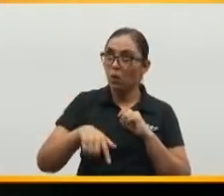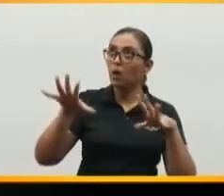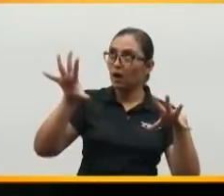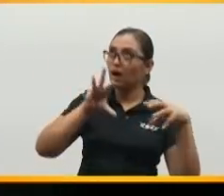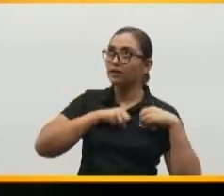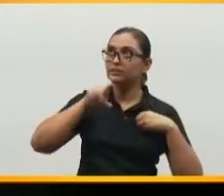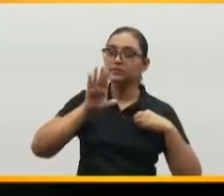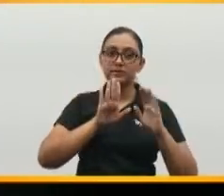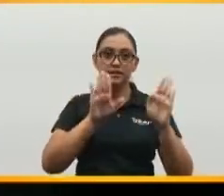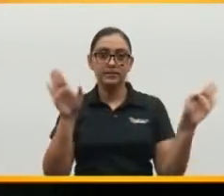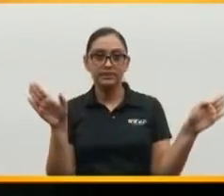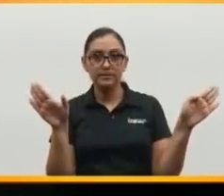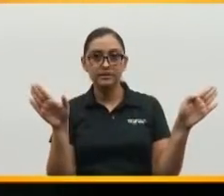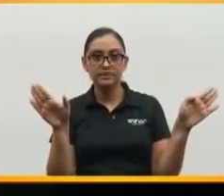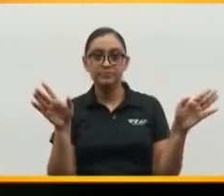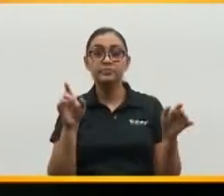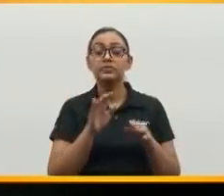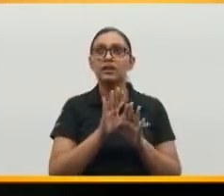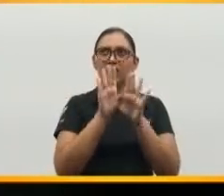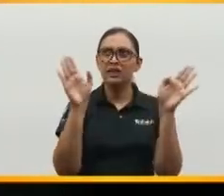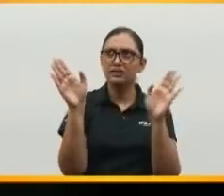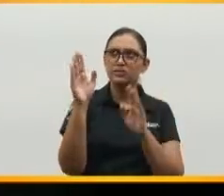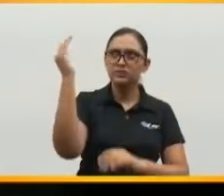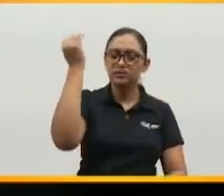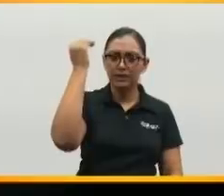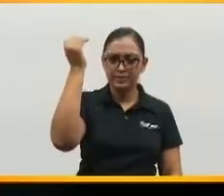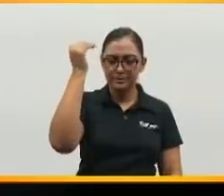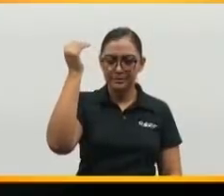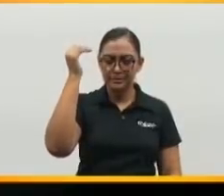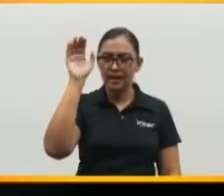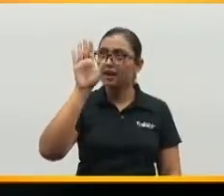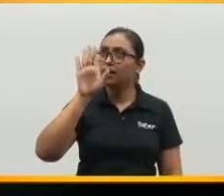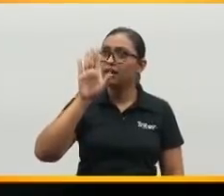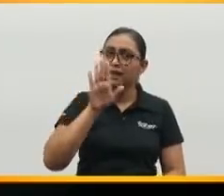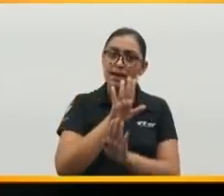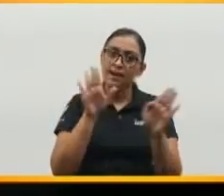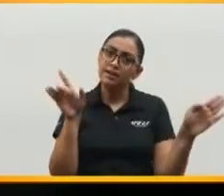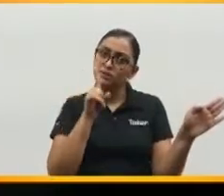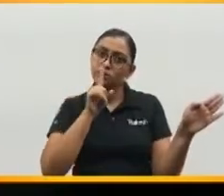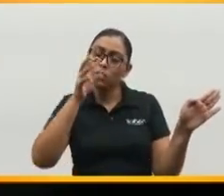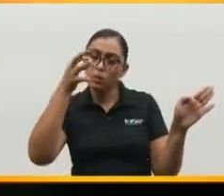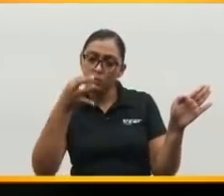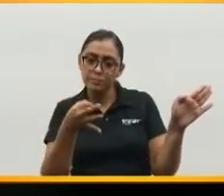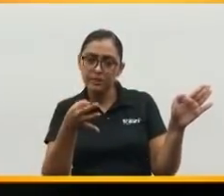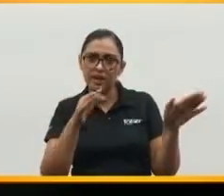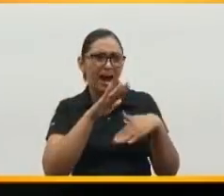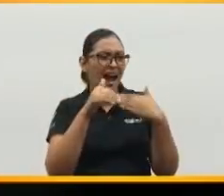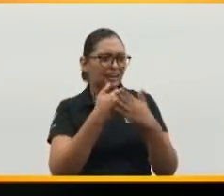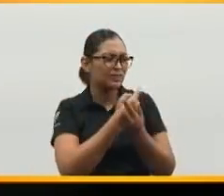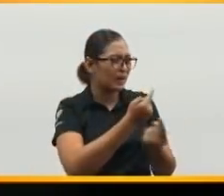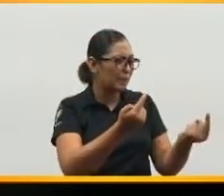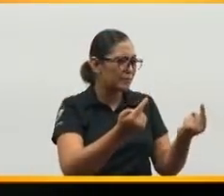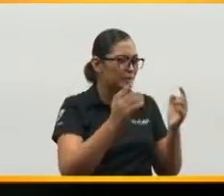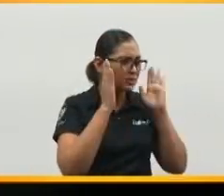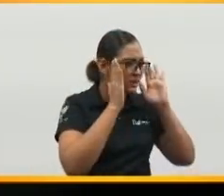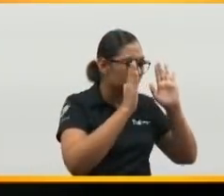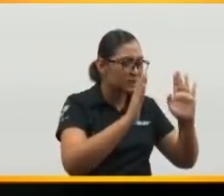Y Jesús nos da la lección que en su humildad atendía a todo mundo. La historia dentro de la historia.